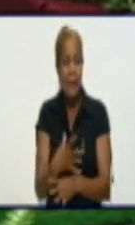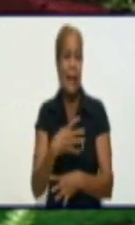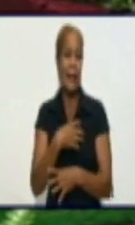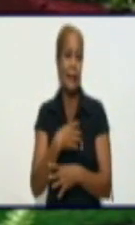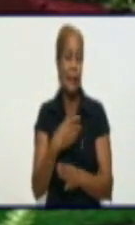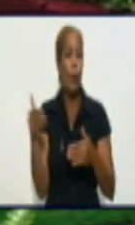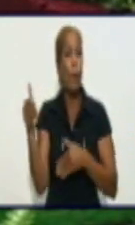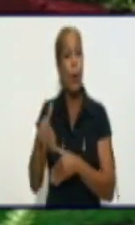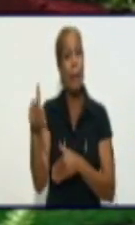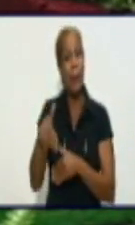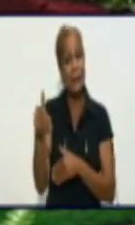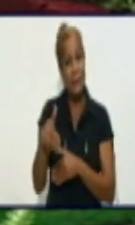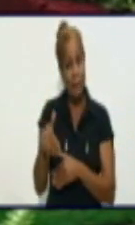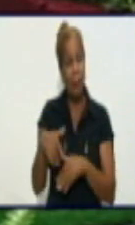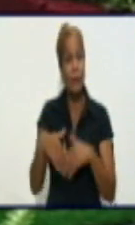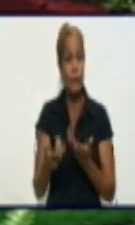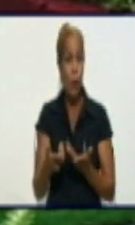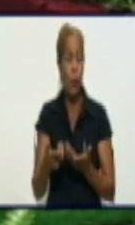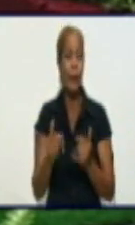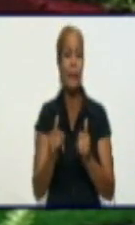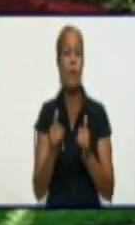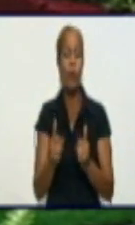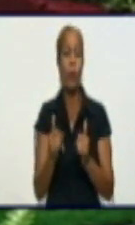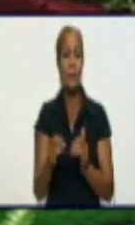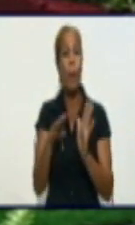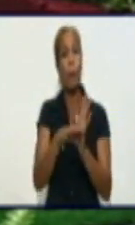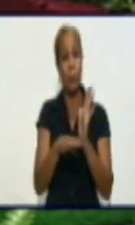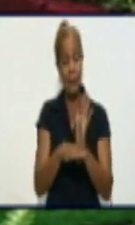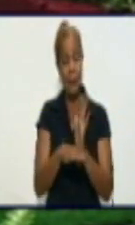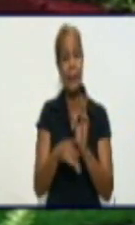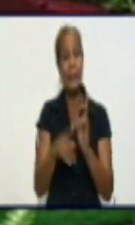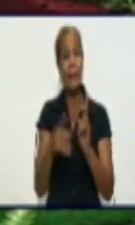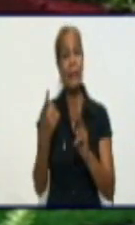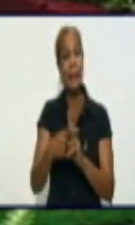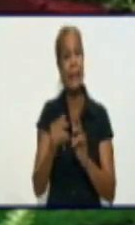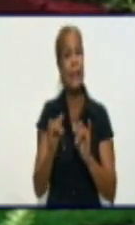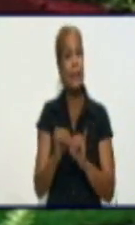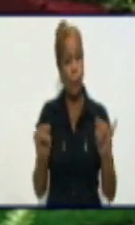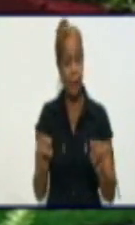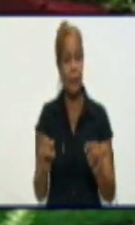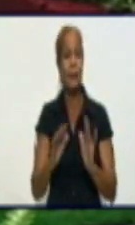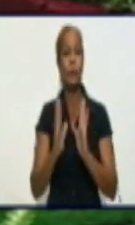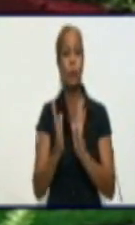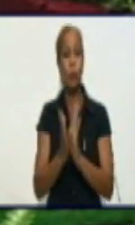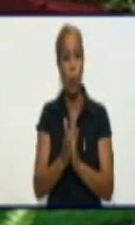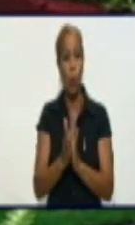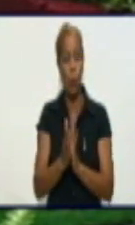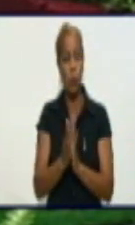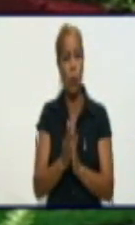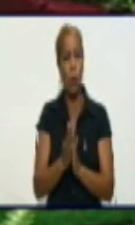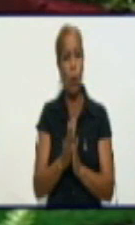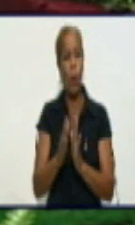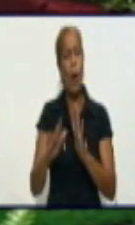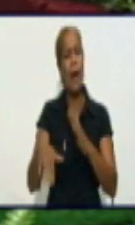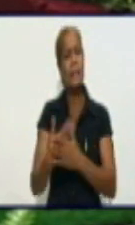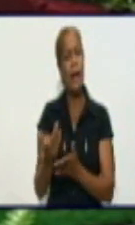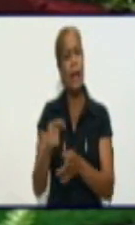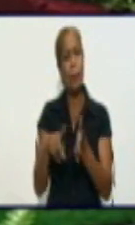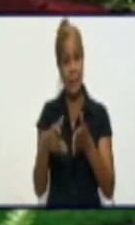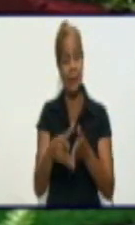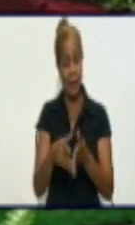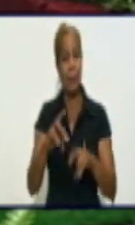participación en la cobertura informativa a la Primavera Teatral, evento que tuvo lugar hace unos días en nuestra provincia de Granma. Hacemos una